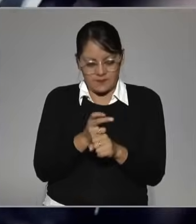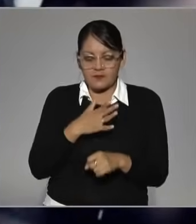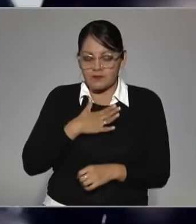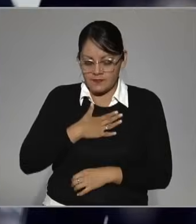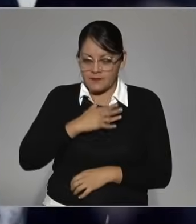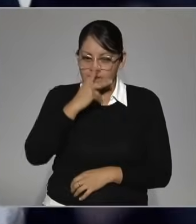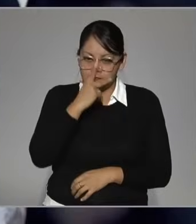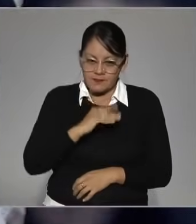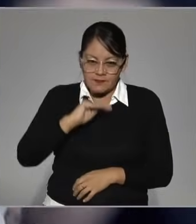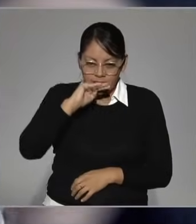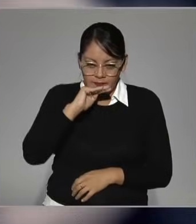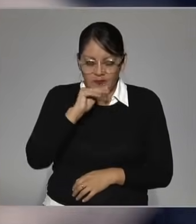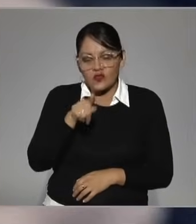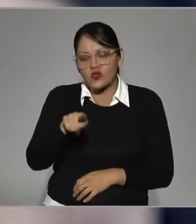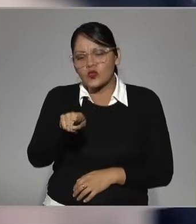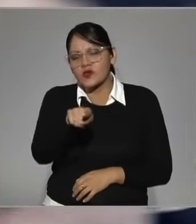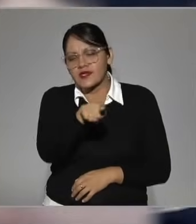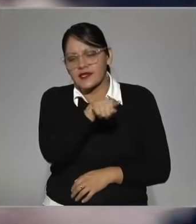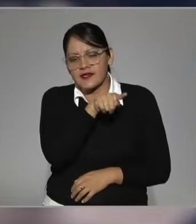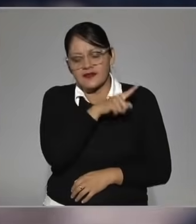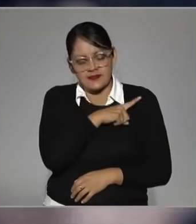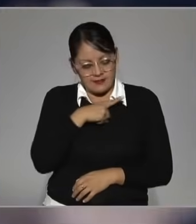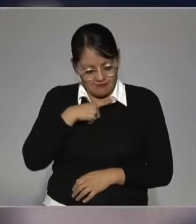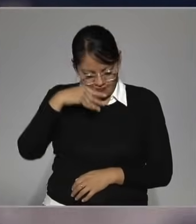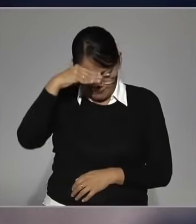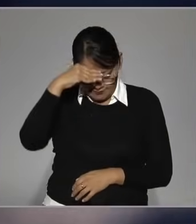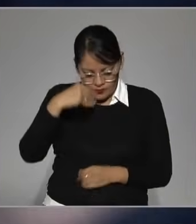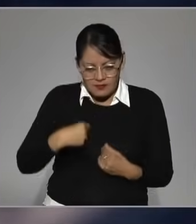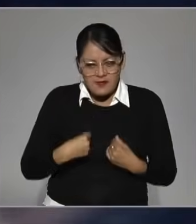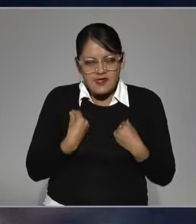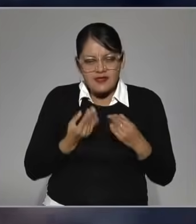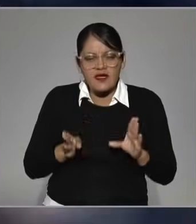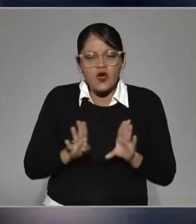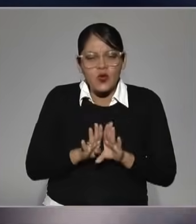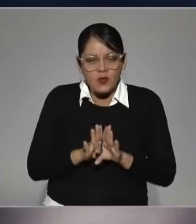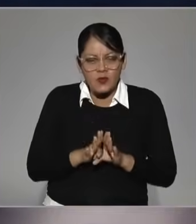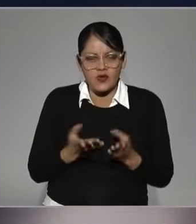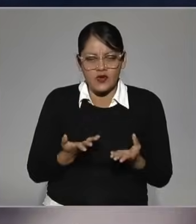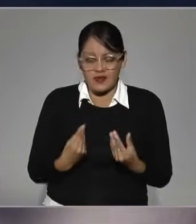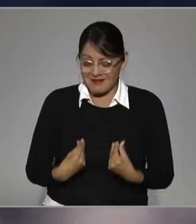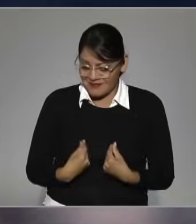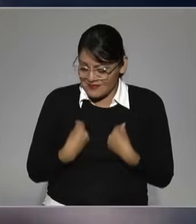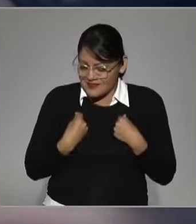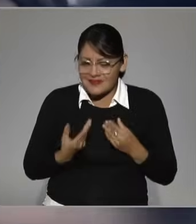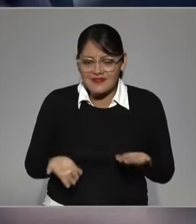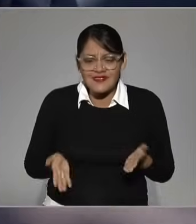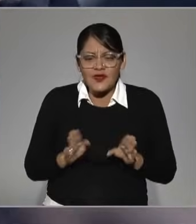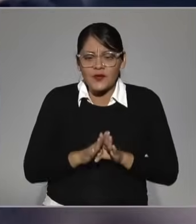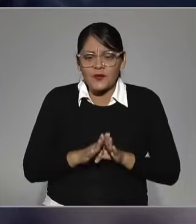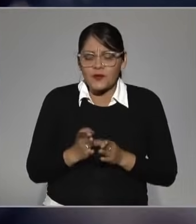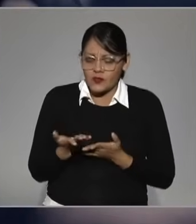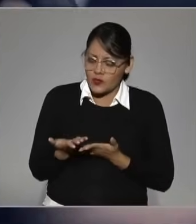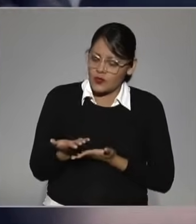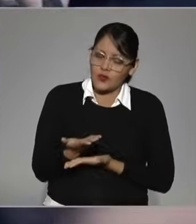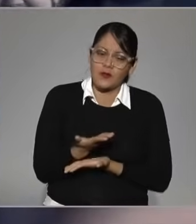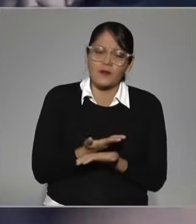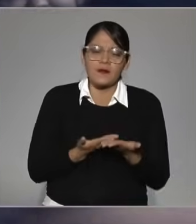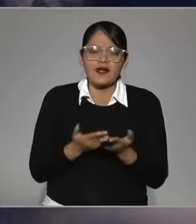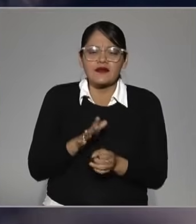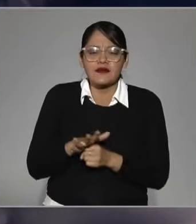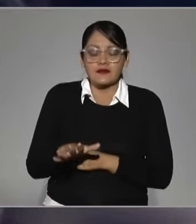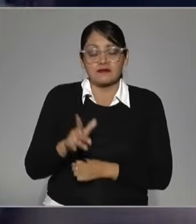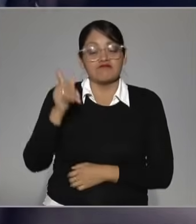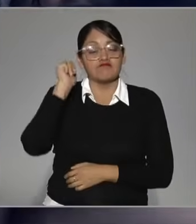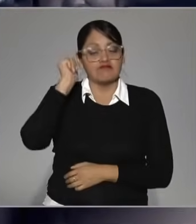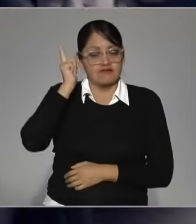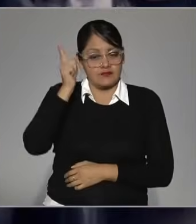papás, que vean cómo viven, cómo invitan a la vida, que comparten y que ojalá les